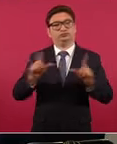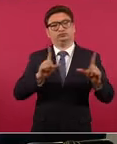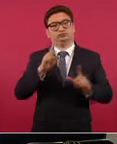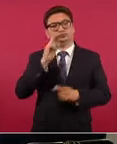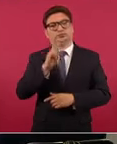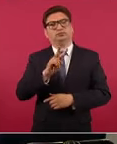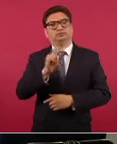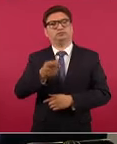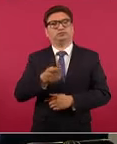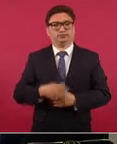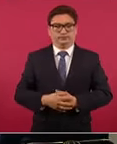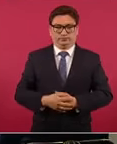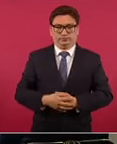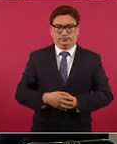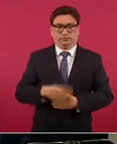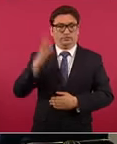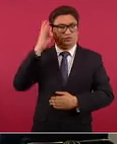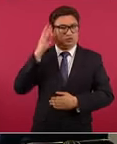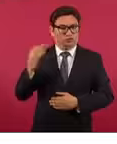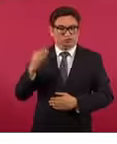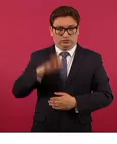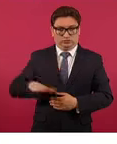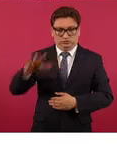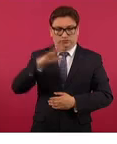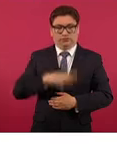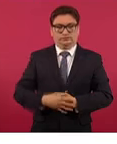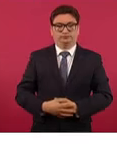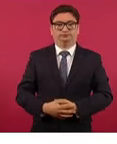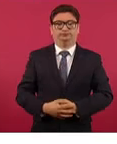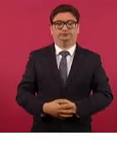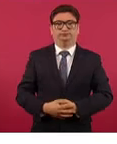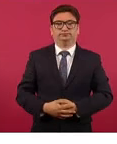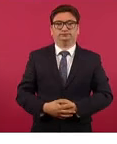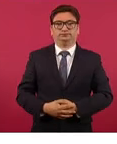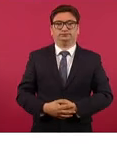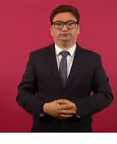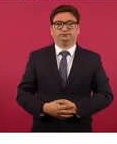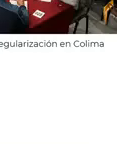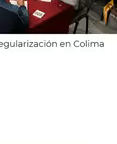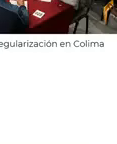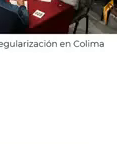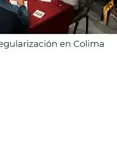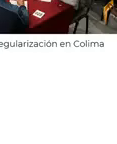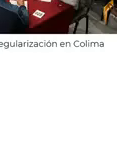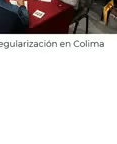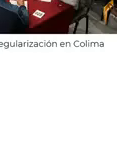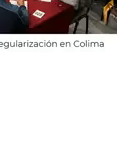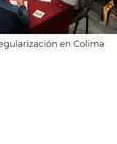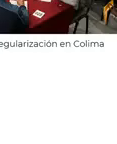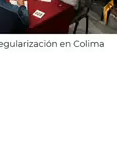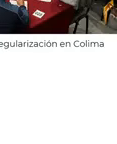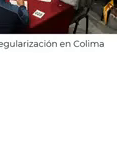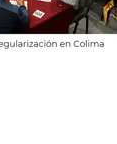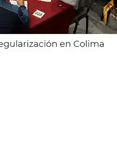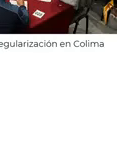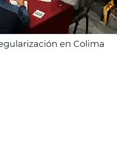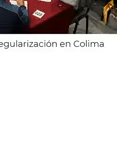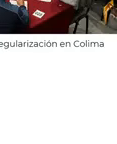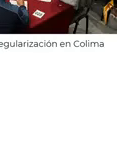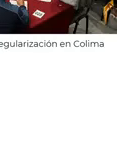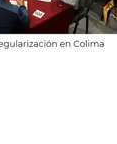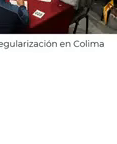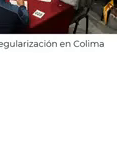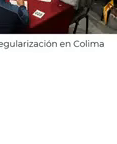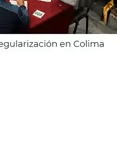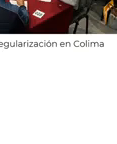el tema de colima uno de los elementos más importantes es darles certezas al personal médico de